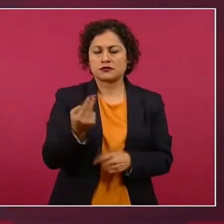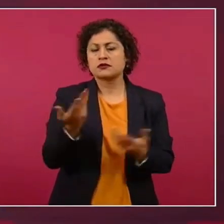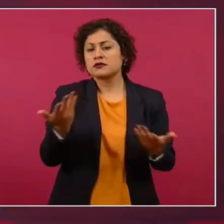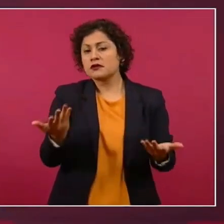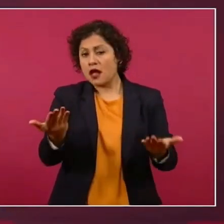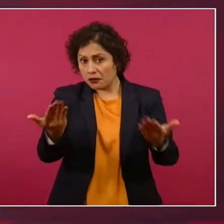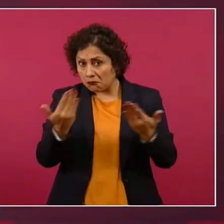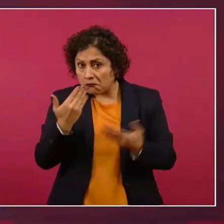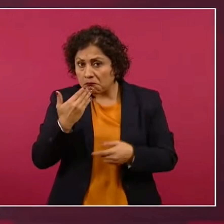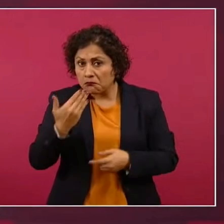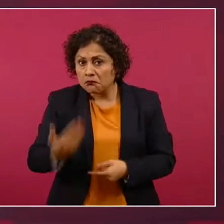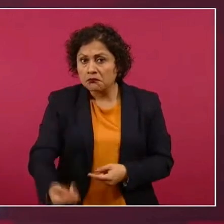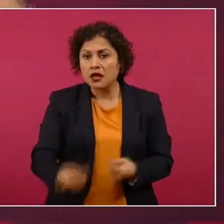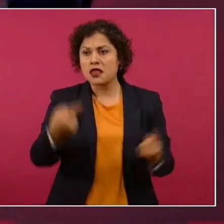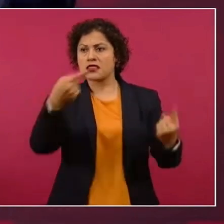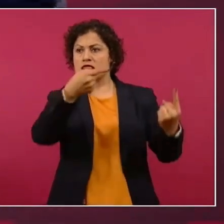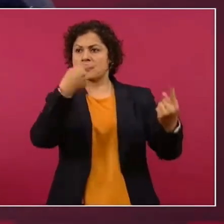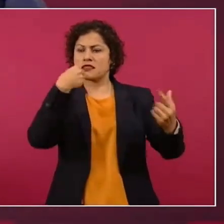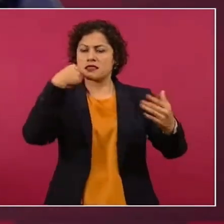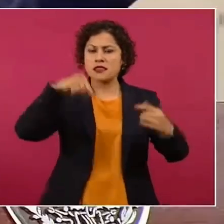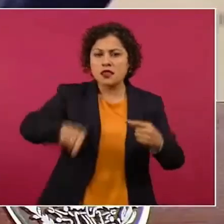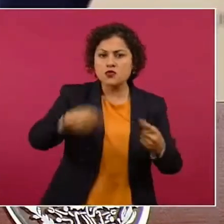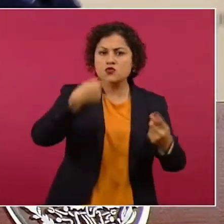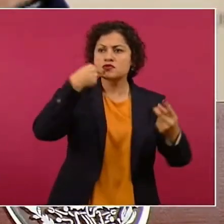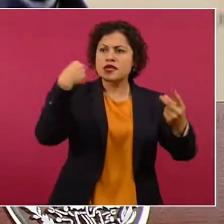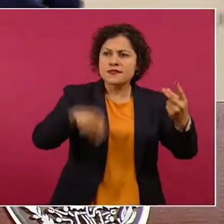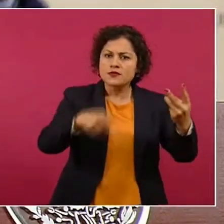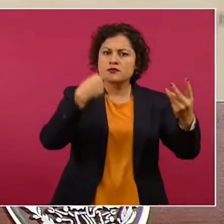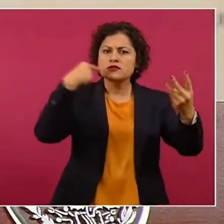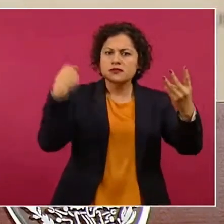nombres de los que